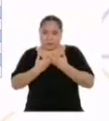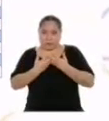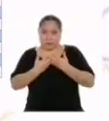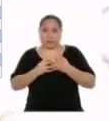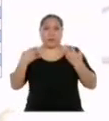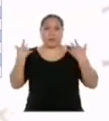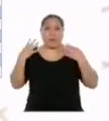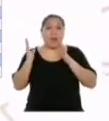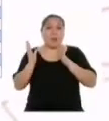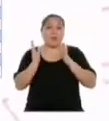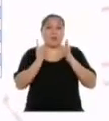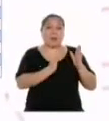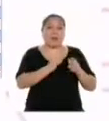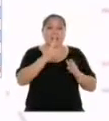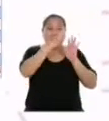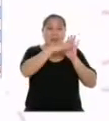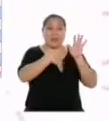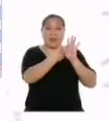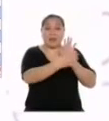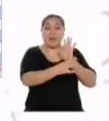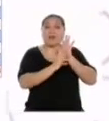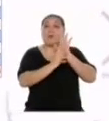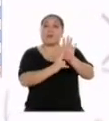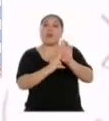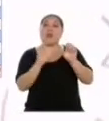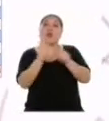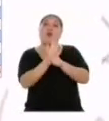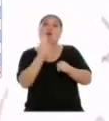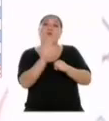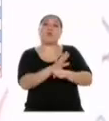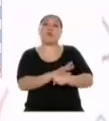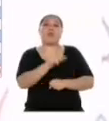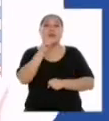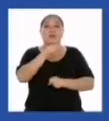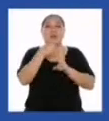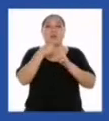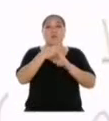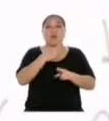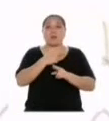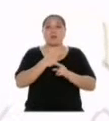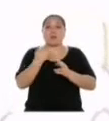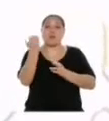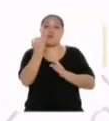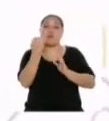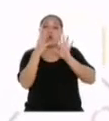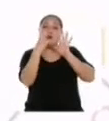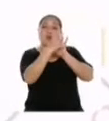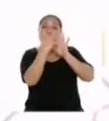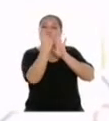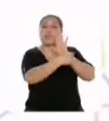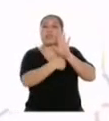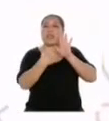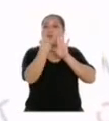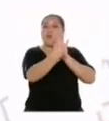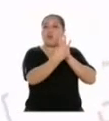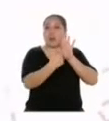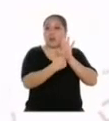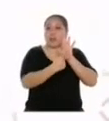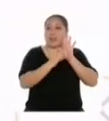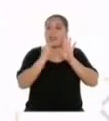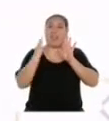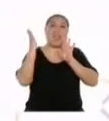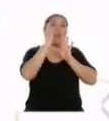Una vez elaborada la tabla, hemos representado el total de la muestra en un gráfico circular. Como se observa, de todos